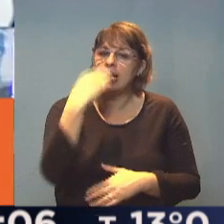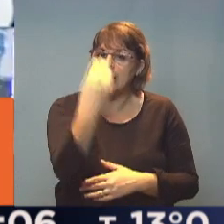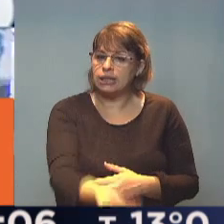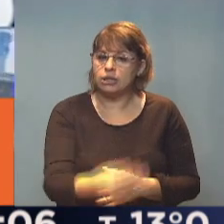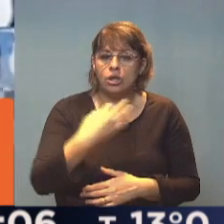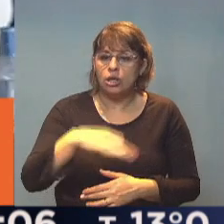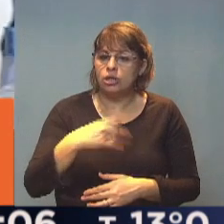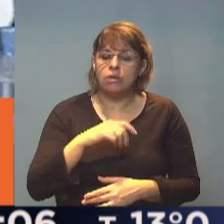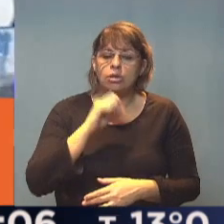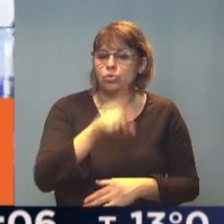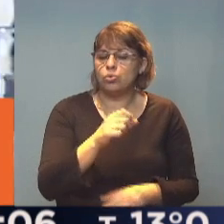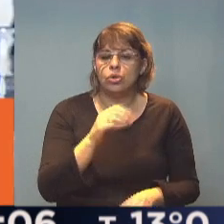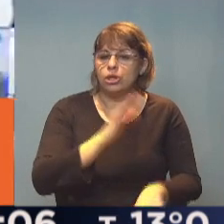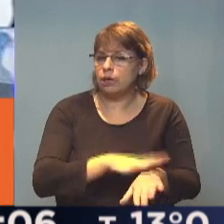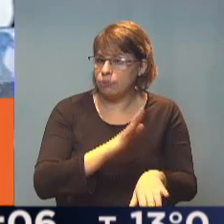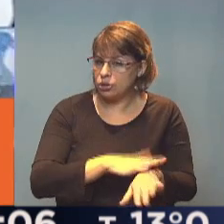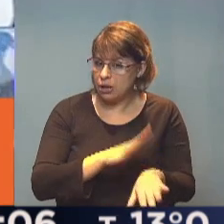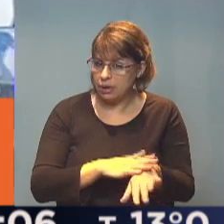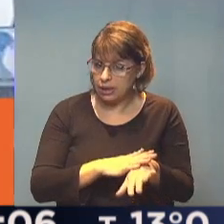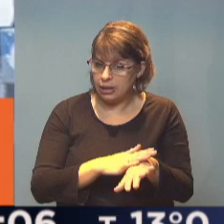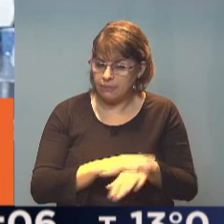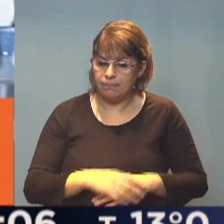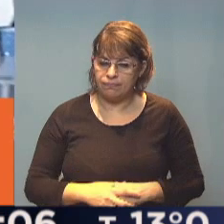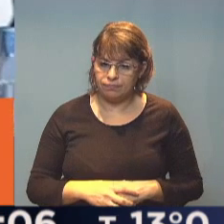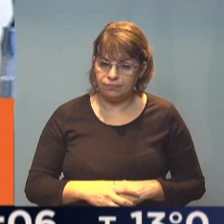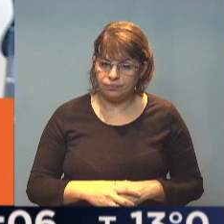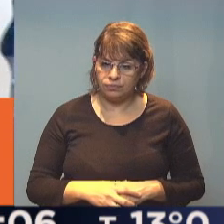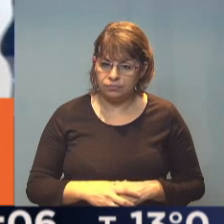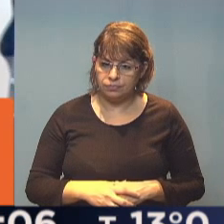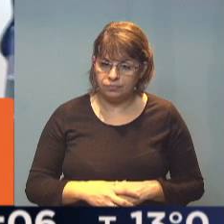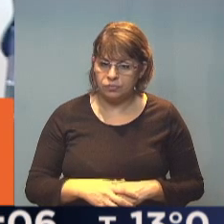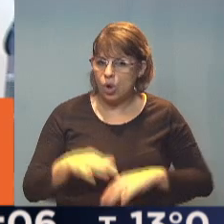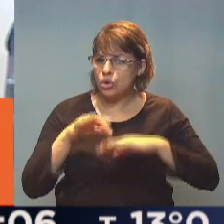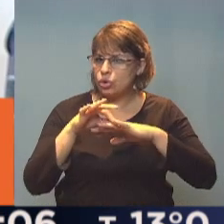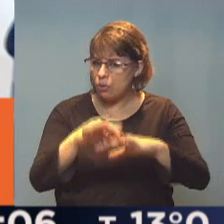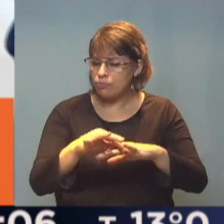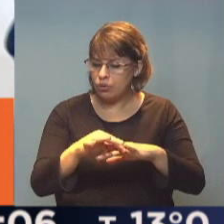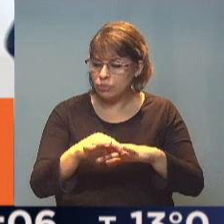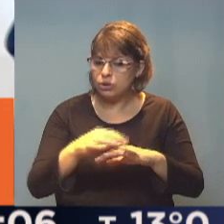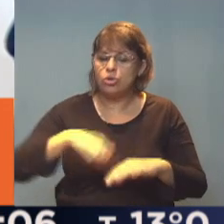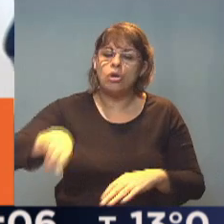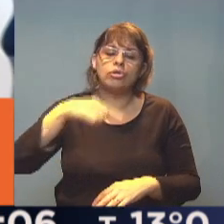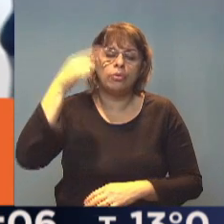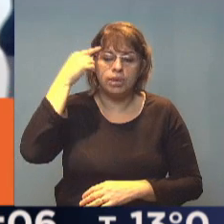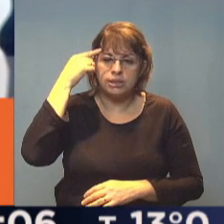a tener que asumir sus cargos, eso está claro. Creemos que eso es un compromiso